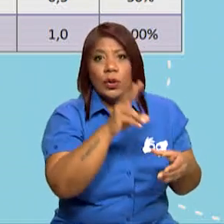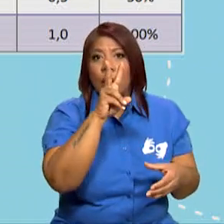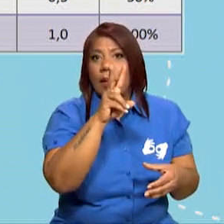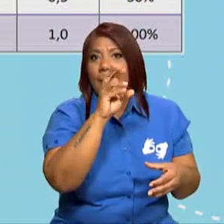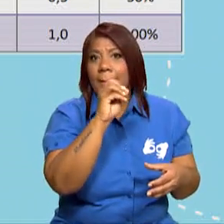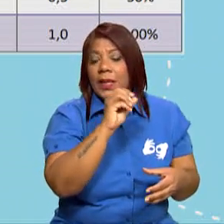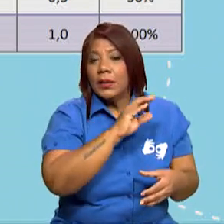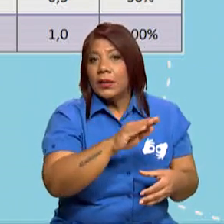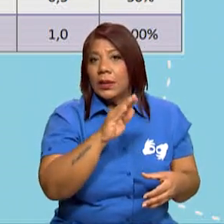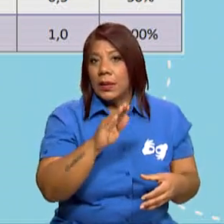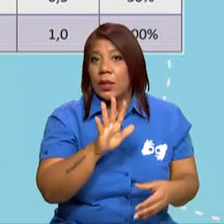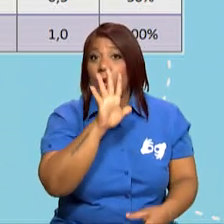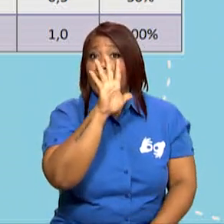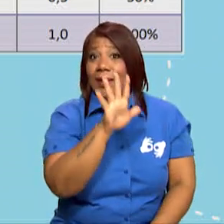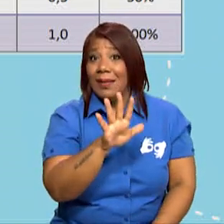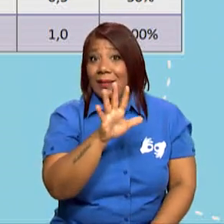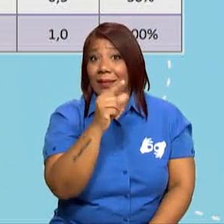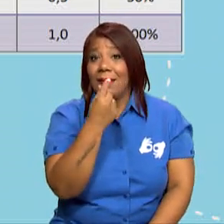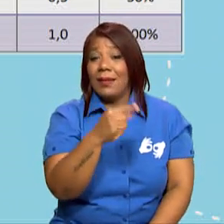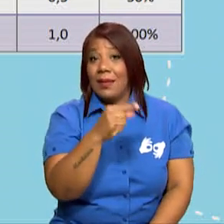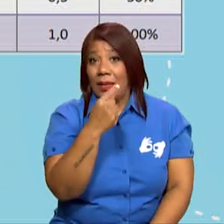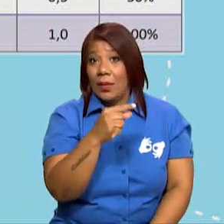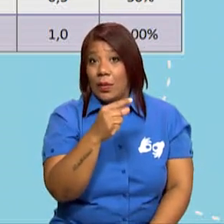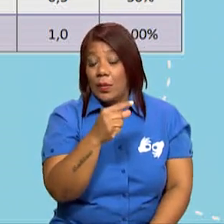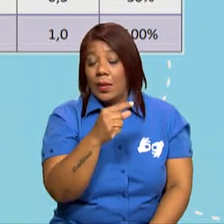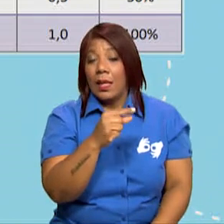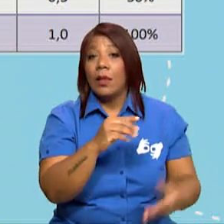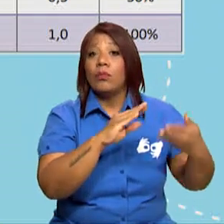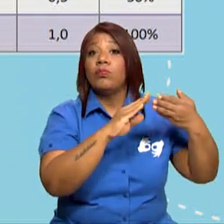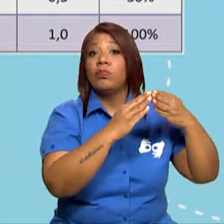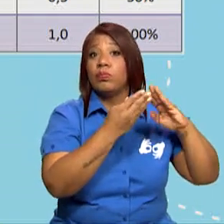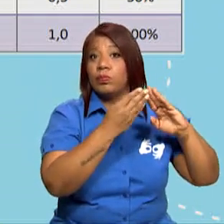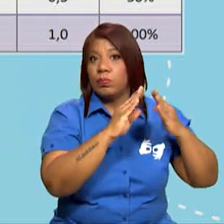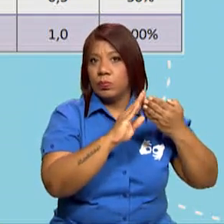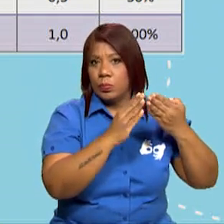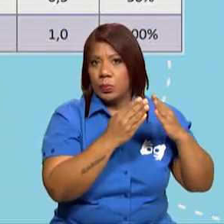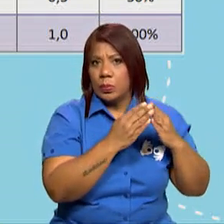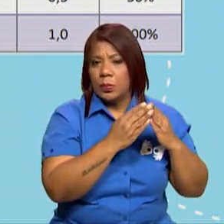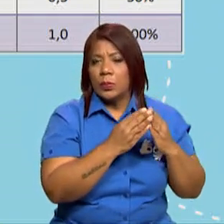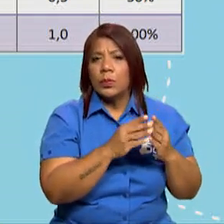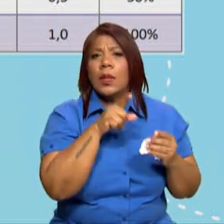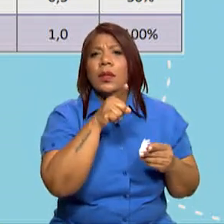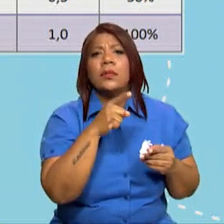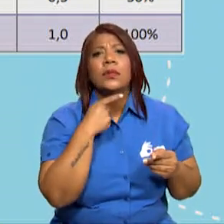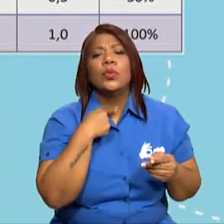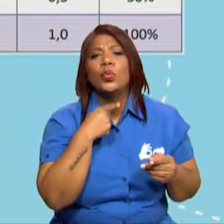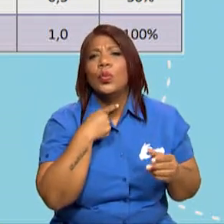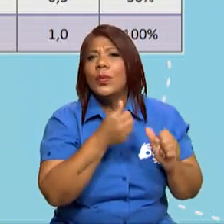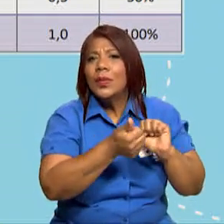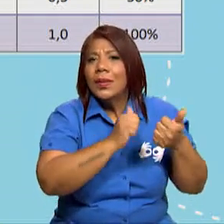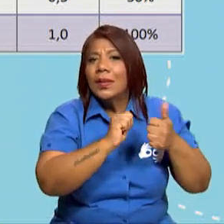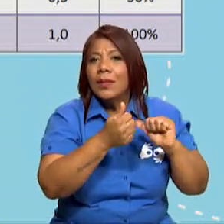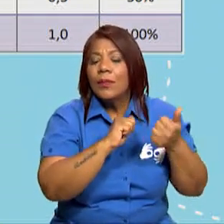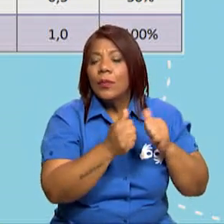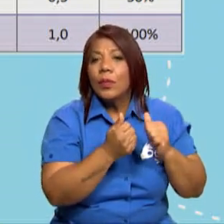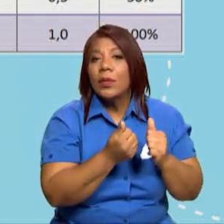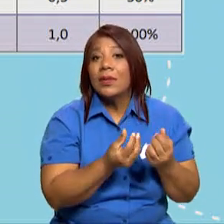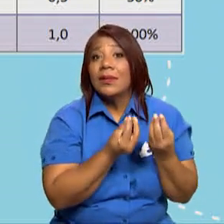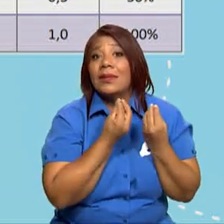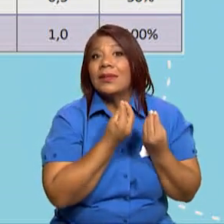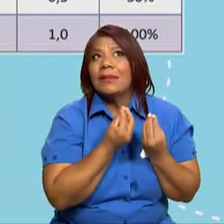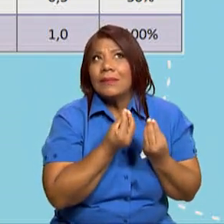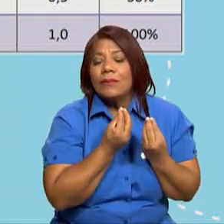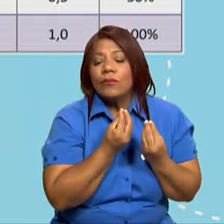es nuestra población. Ese es un concepto de la clase pasada. Sobre su deporte favorito o